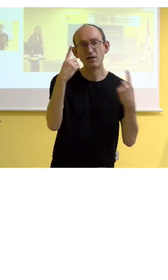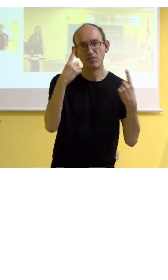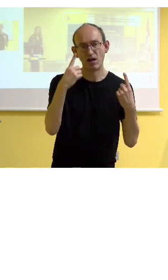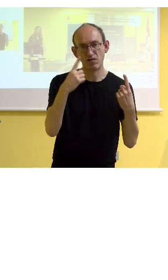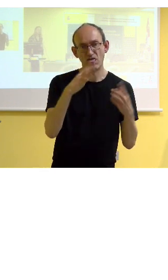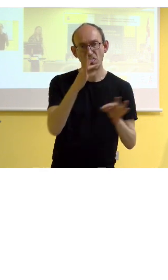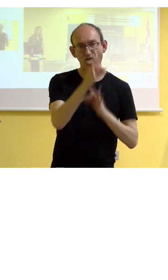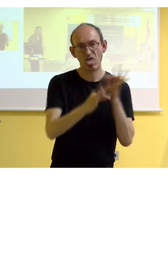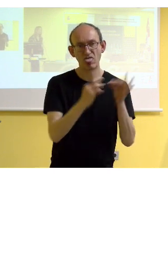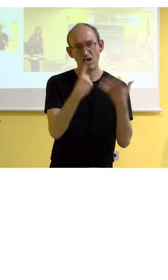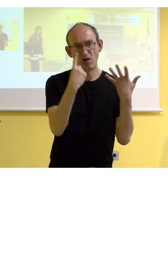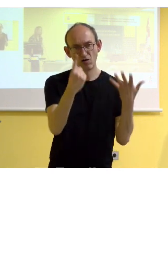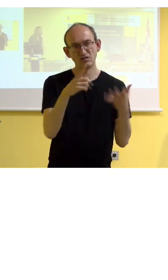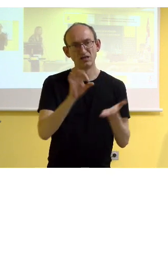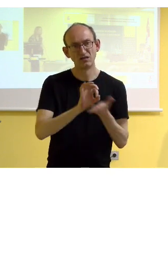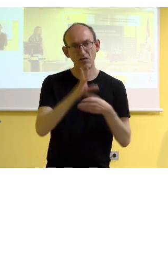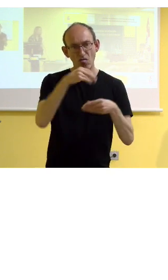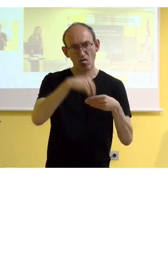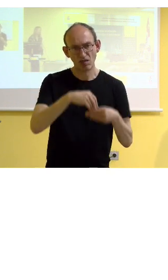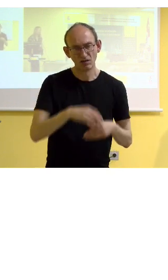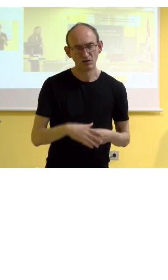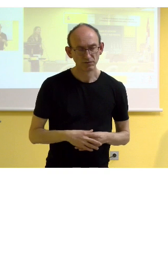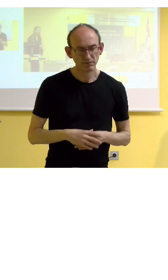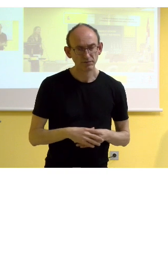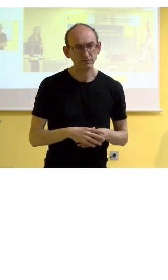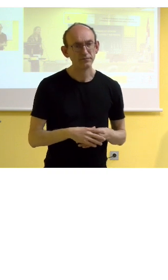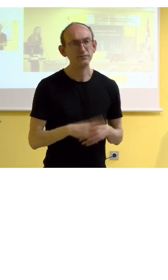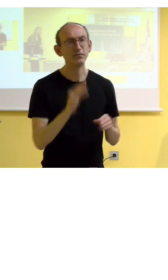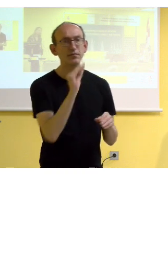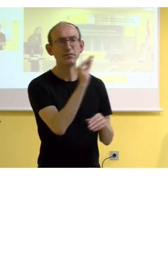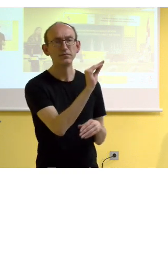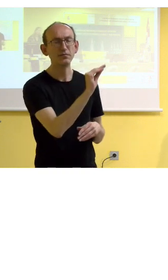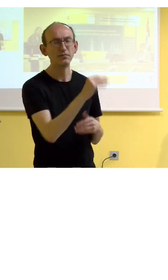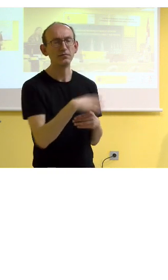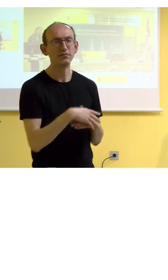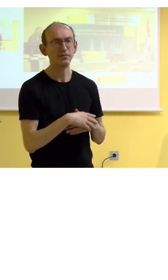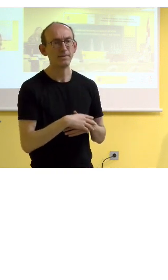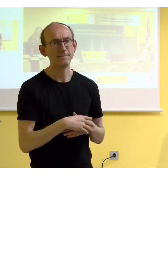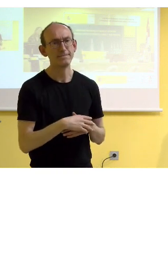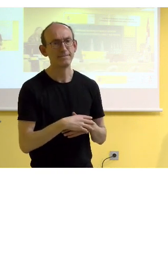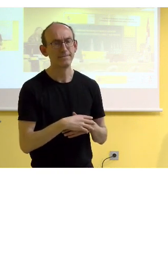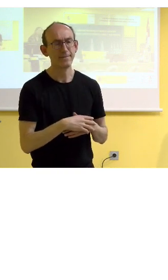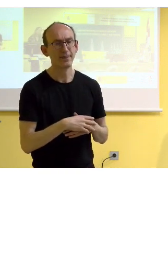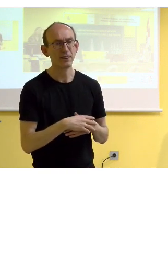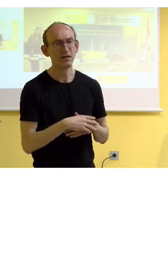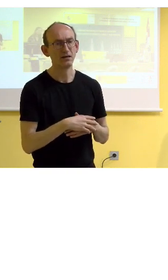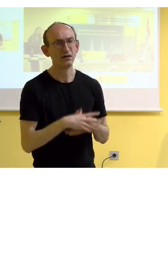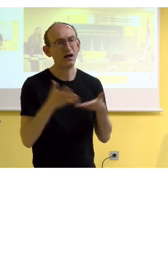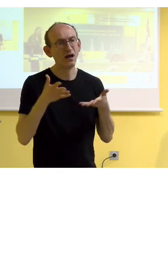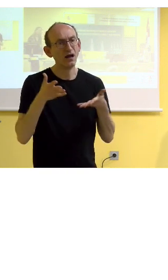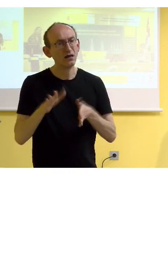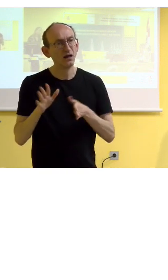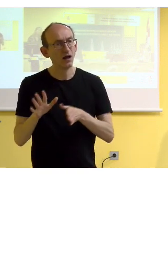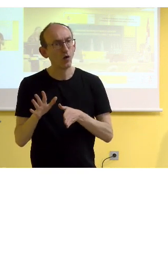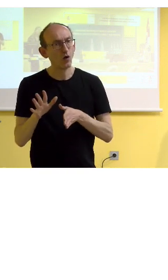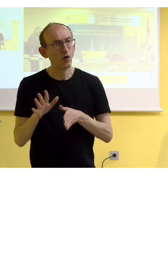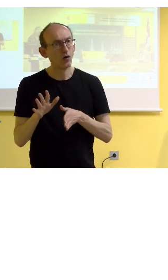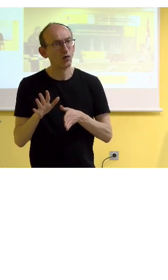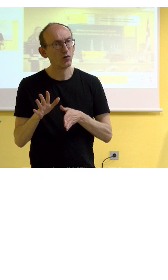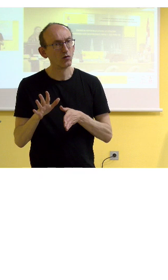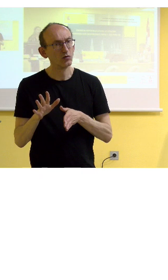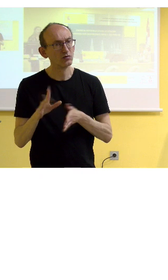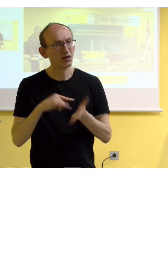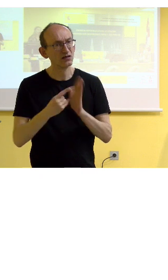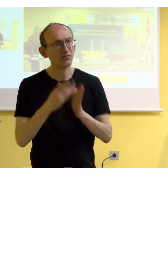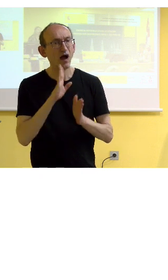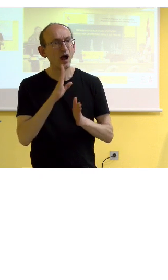ciclos en la cartera de servicios. ¿Y se pueden hace... Los hijos. Sí, o sea, si ya,